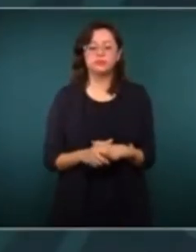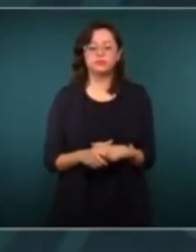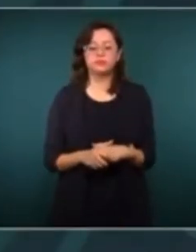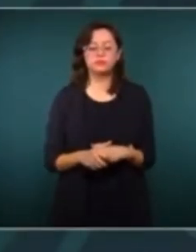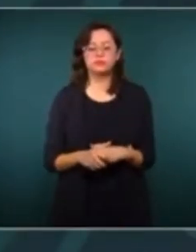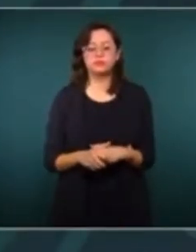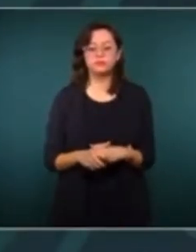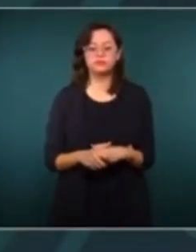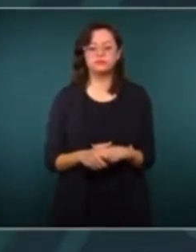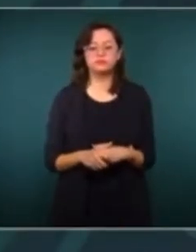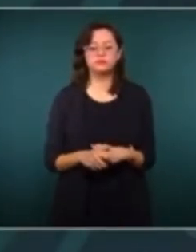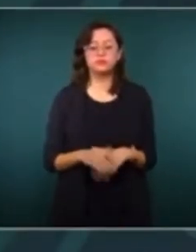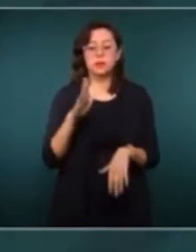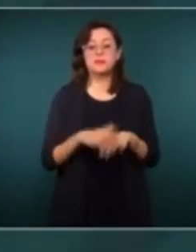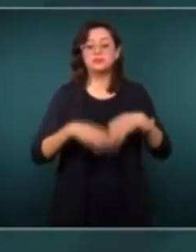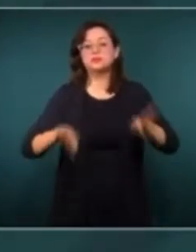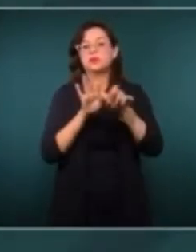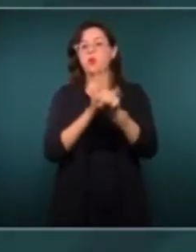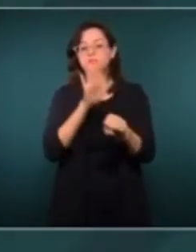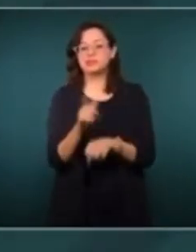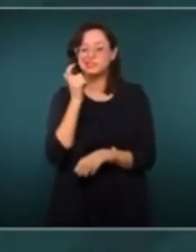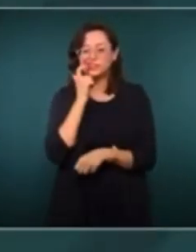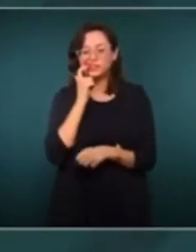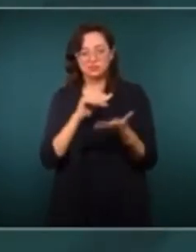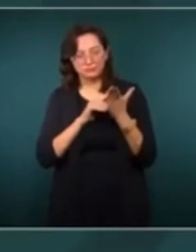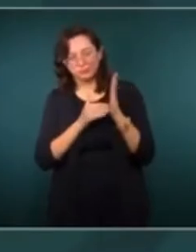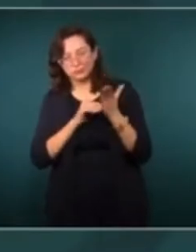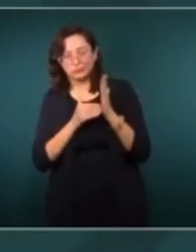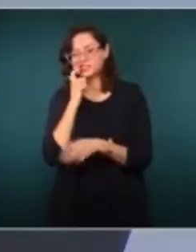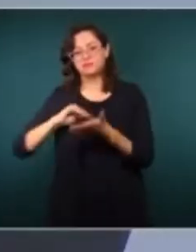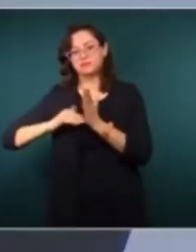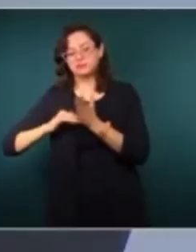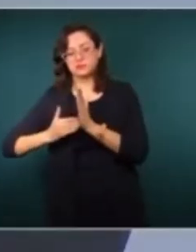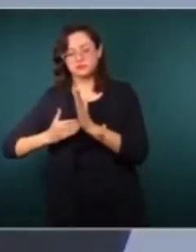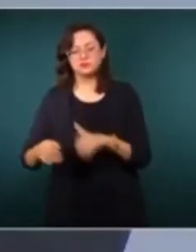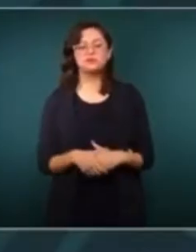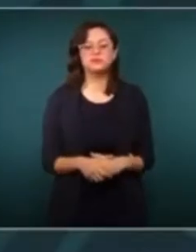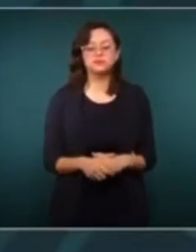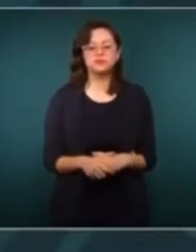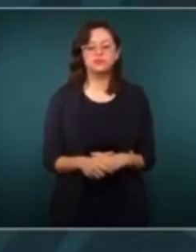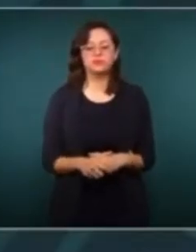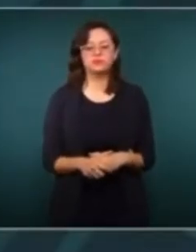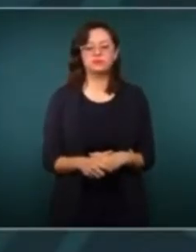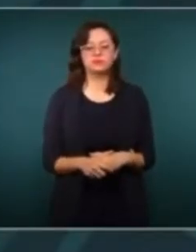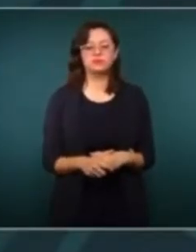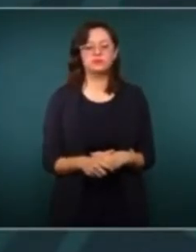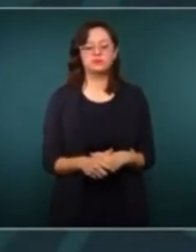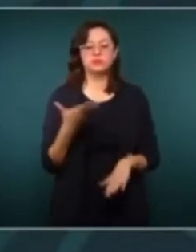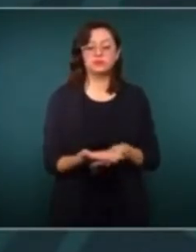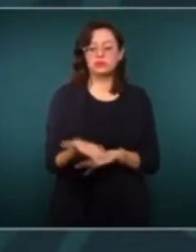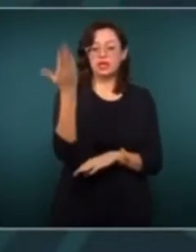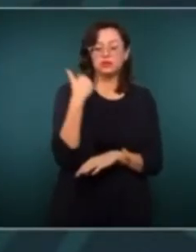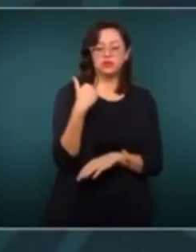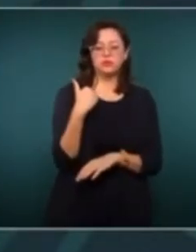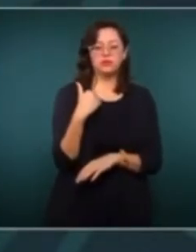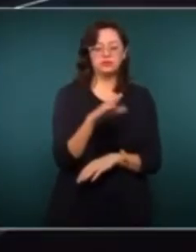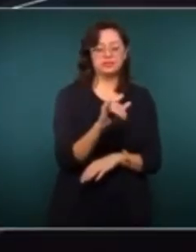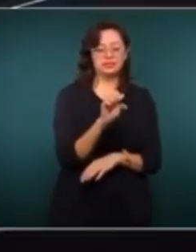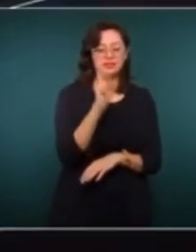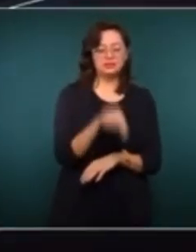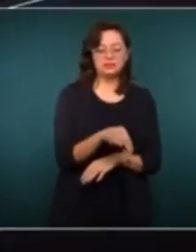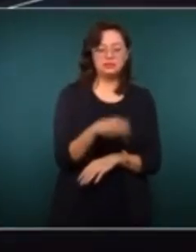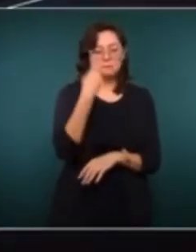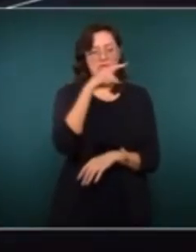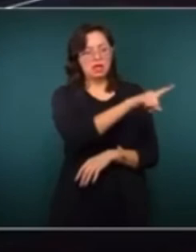importante es la inteligencia. Es más importante la inteligencia que la fuerza. Entonces, se usaba el CISEN para espiar a